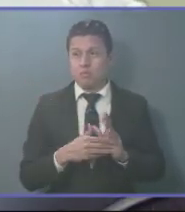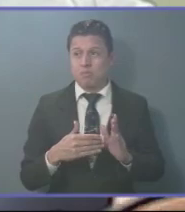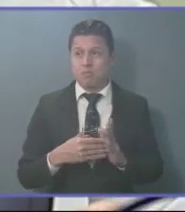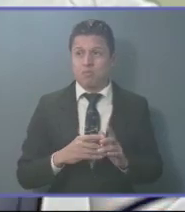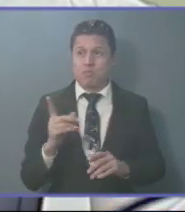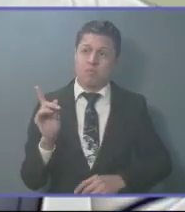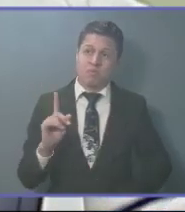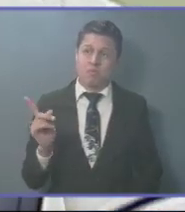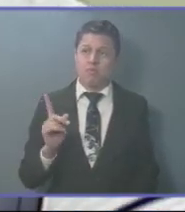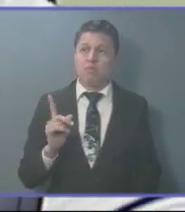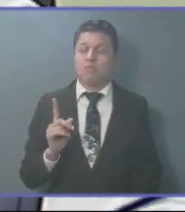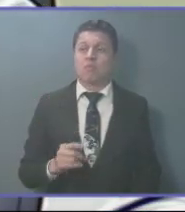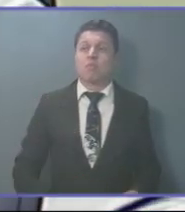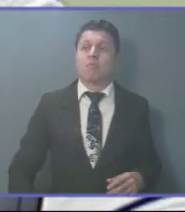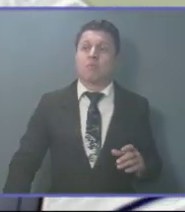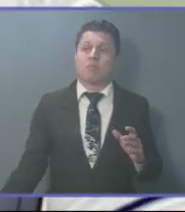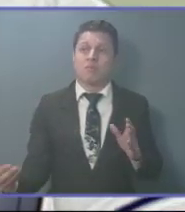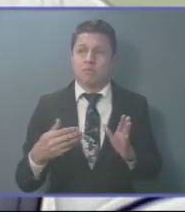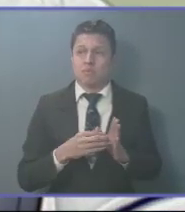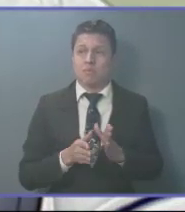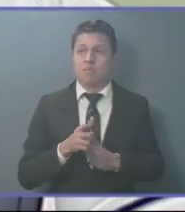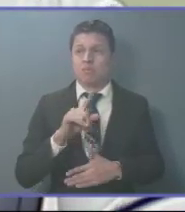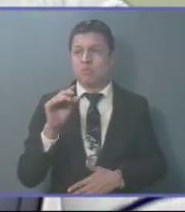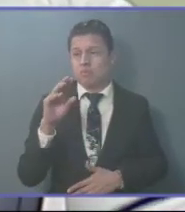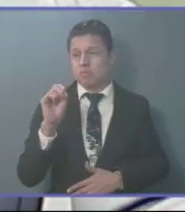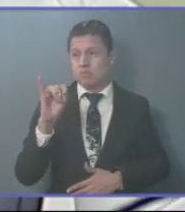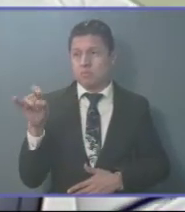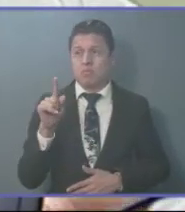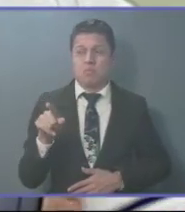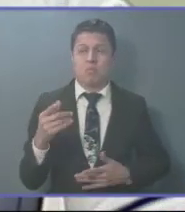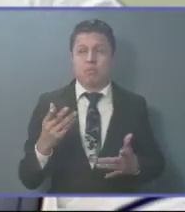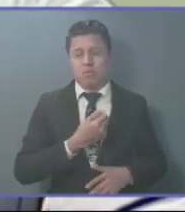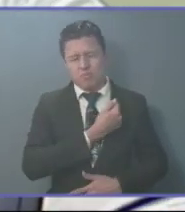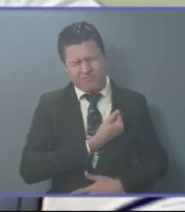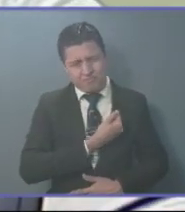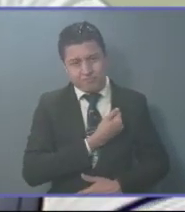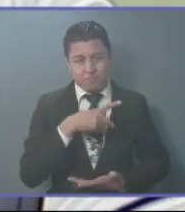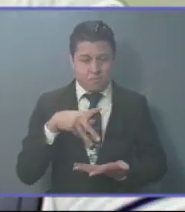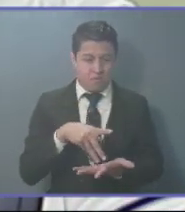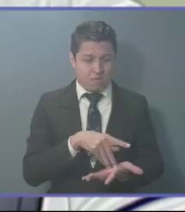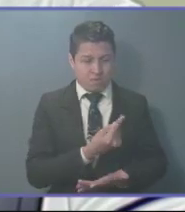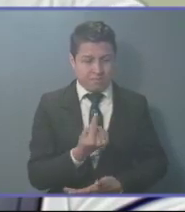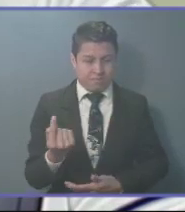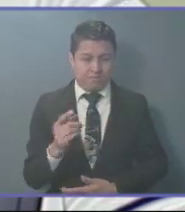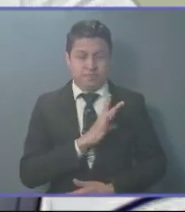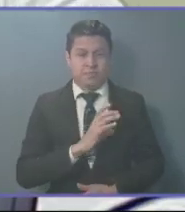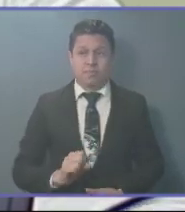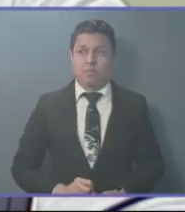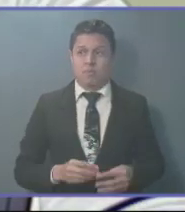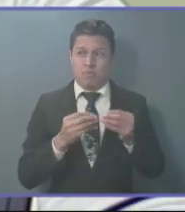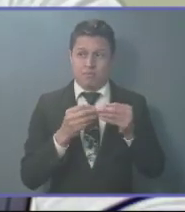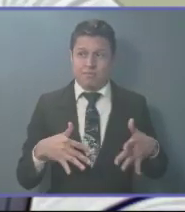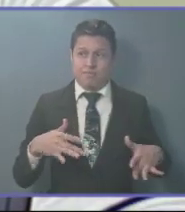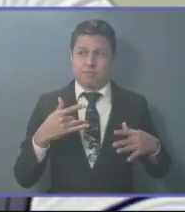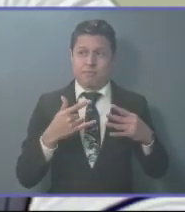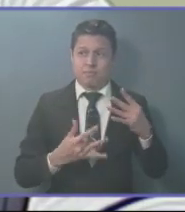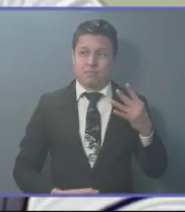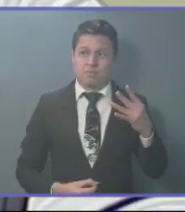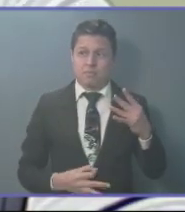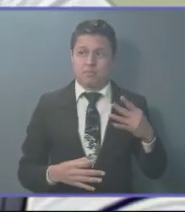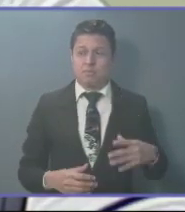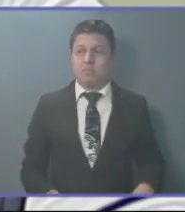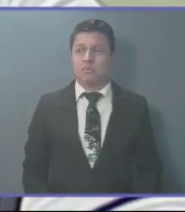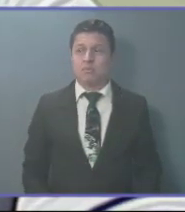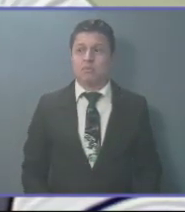usted no está afectando a la Corte Suprema de Justicia, usted está afectando al pueblo salvadoreño en dejar en una